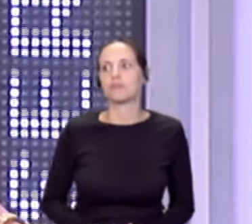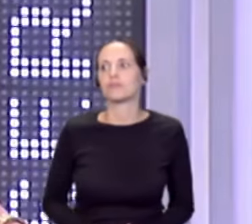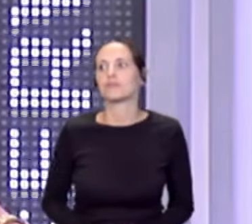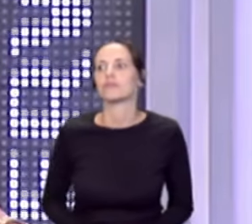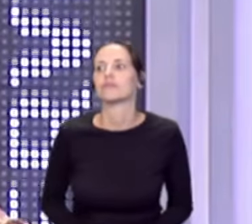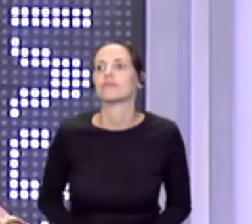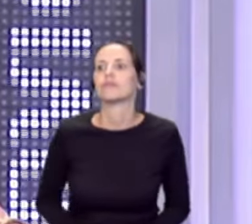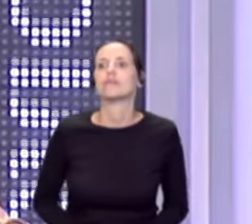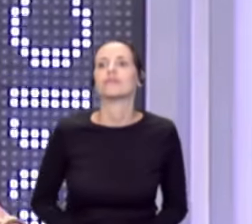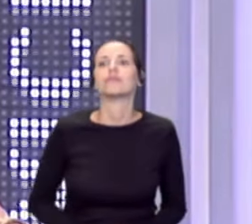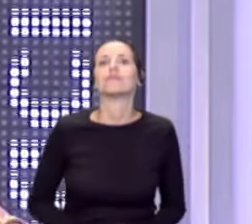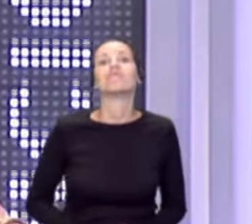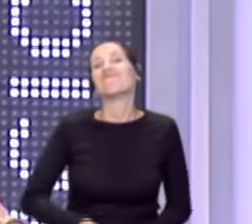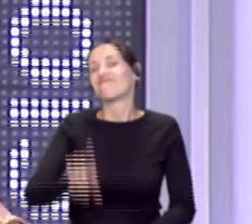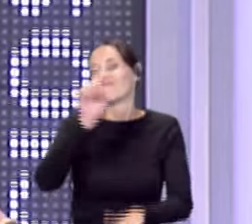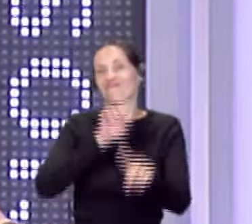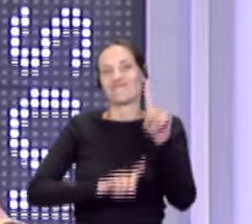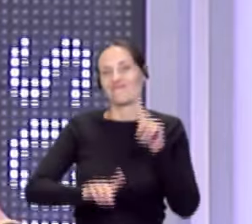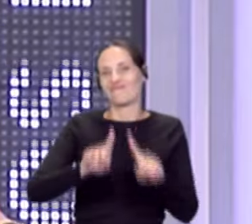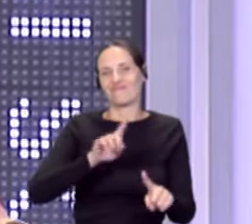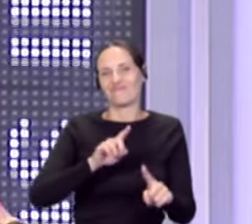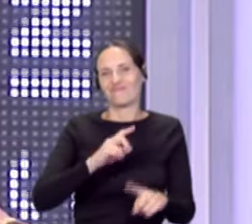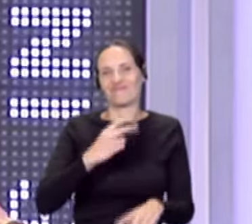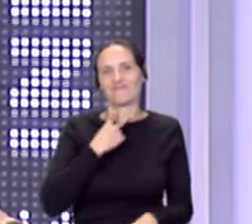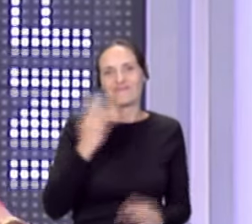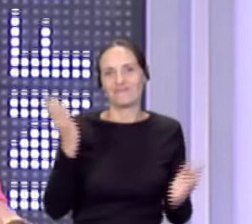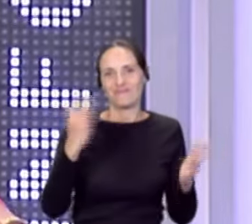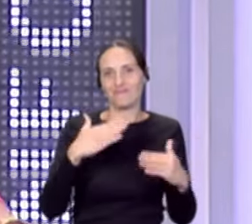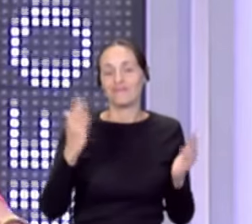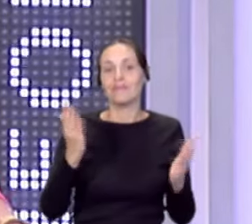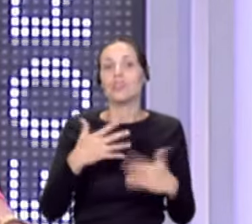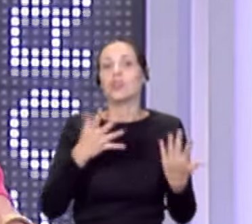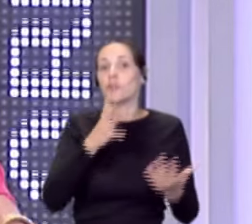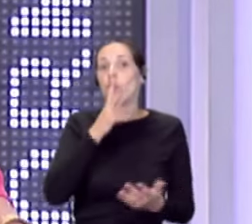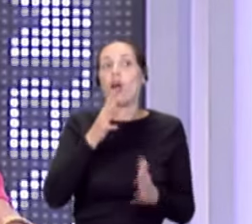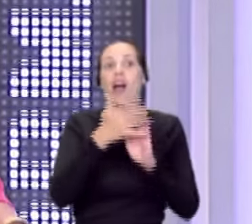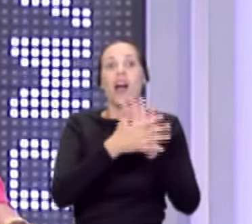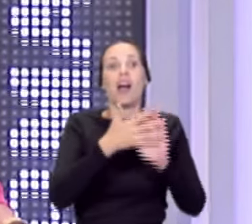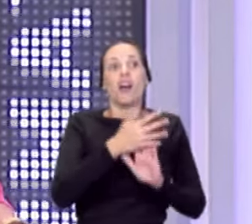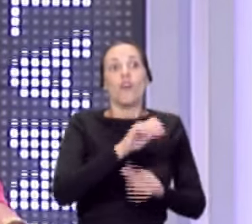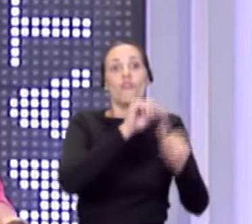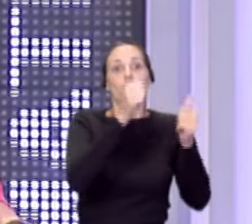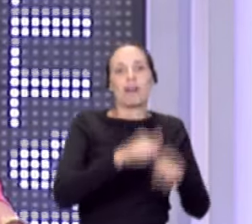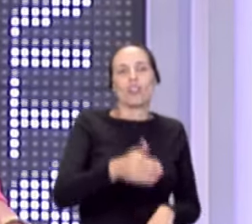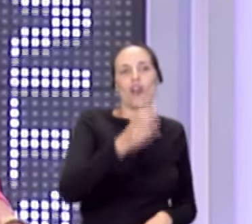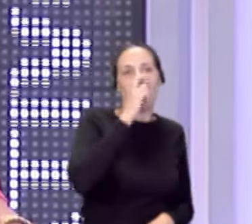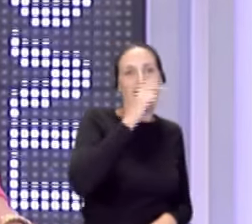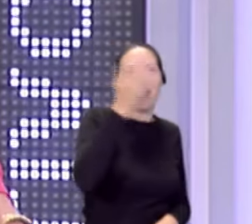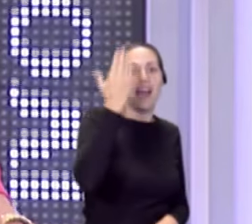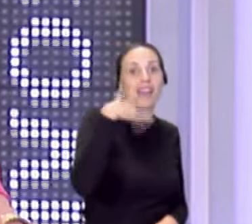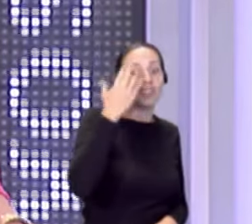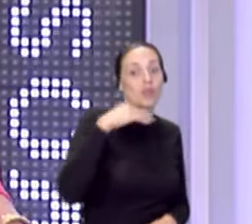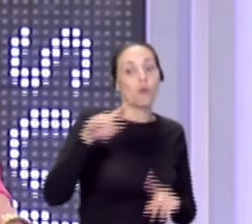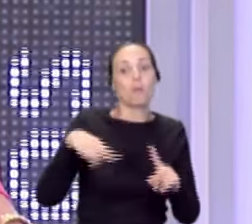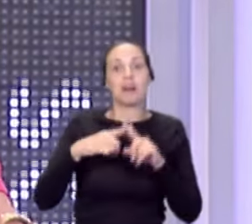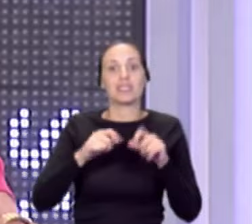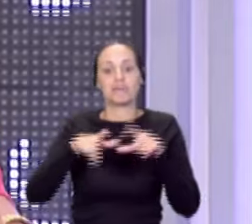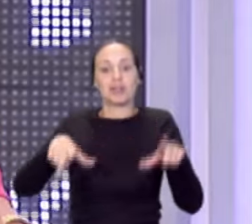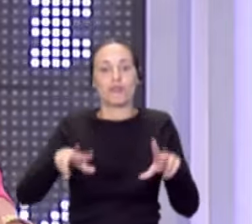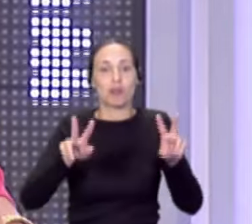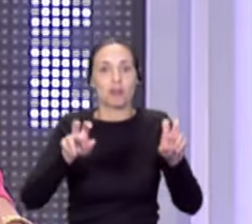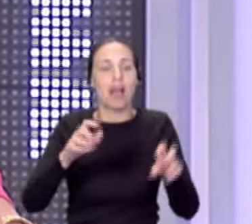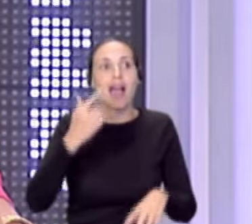tranquilidad. No tenemos problemas con esa conexión, hablando de esos formatos, de los nuevos que llegan también, de los que ya han quedado en el pasado como DVD, y vamos a